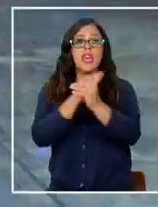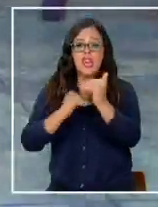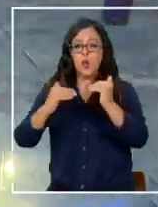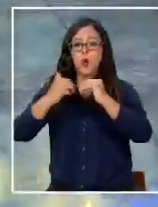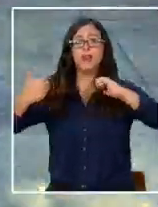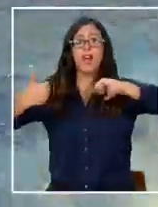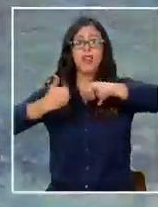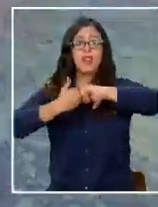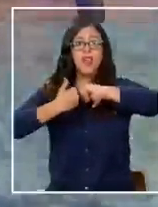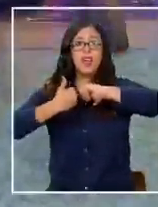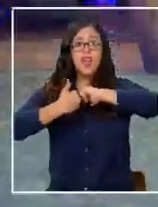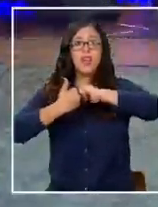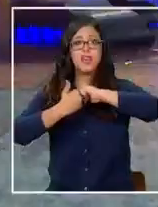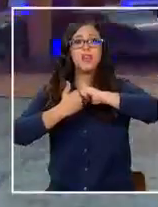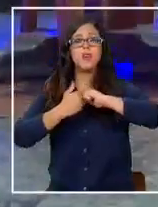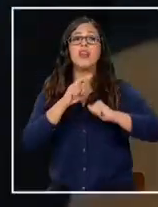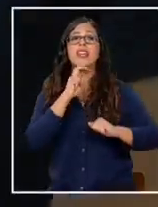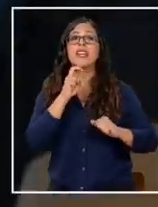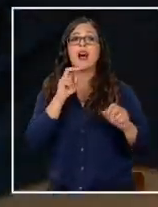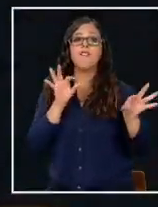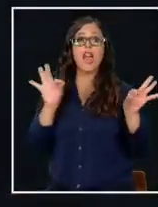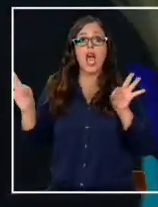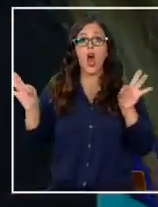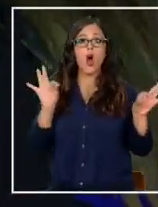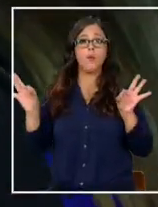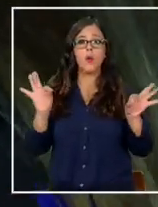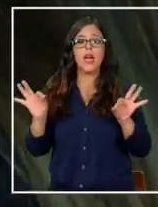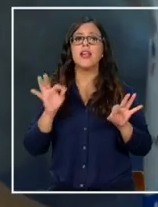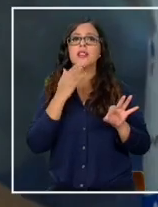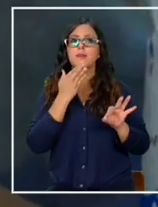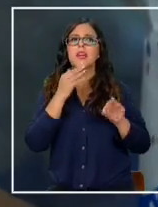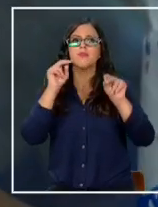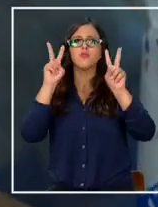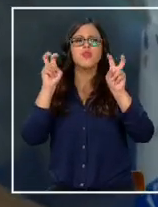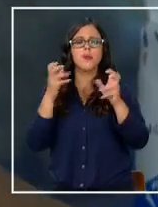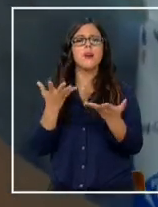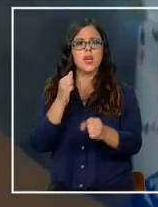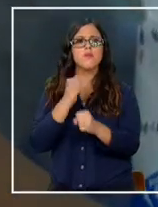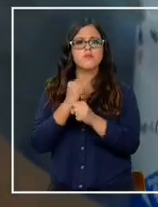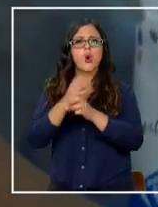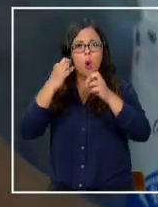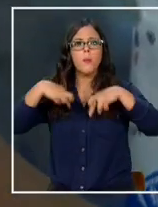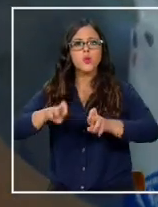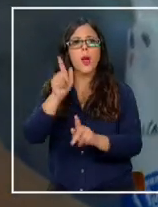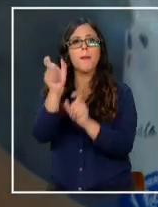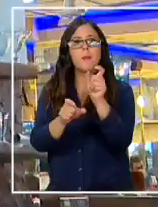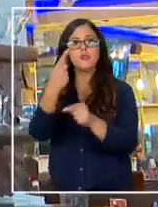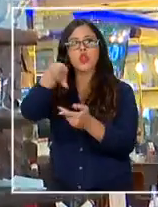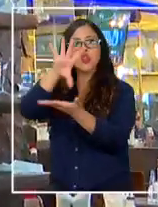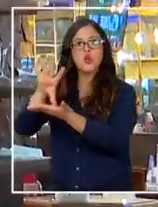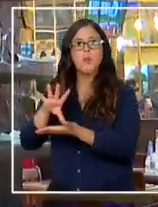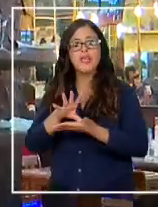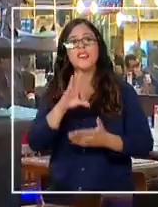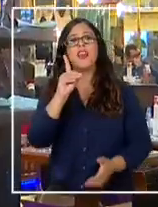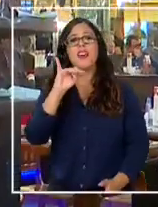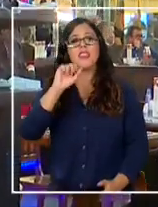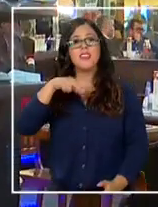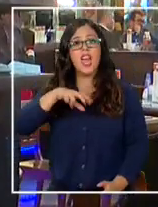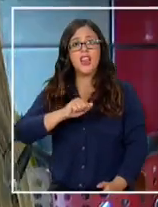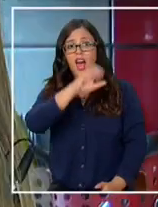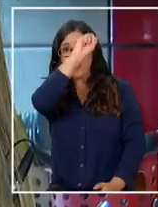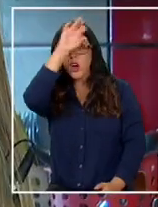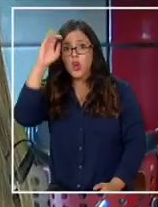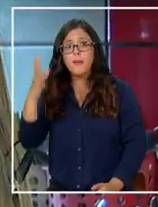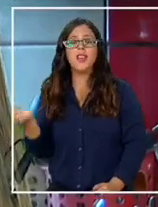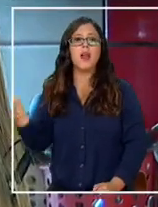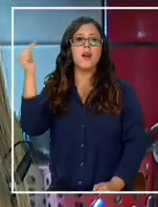sigue incólume. Eso sí, este tipo de locales abre también un campo laboral para mujeres migrantes. Diana es colombiana y lleva un